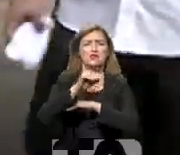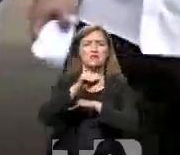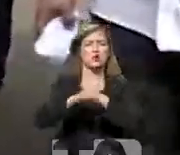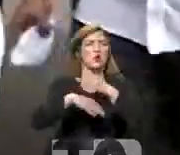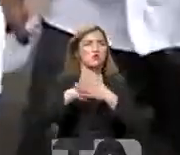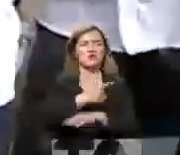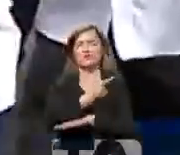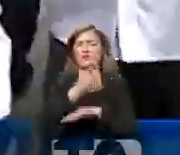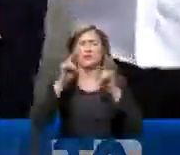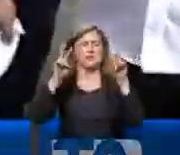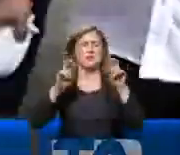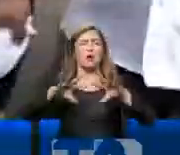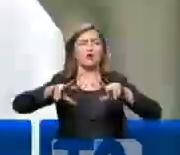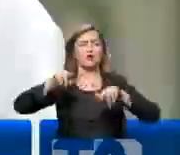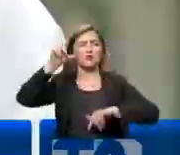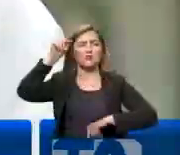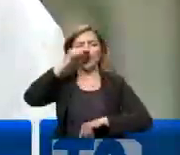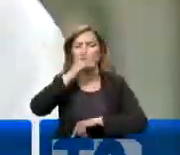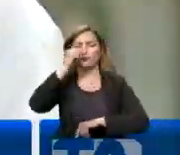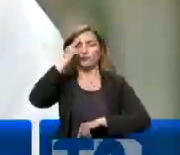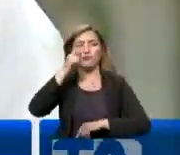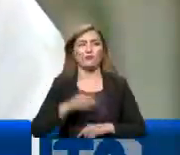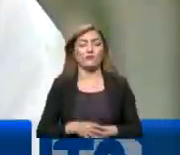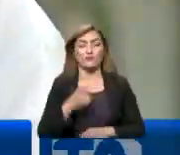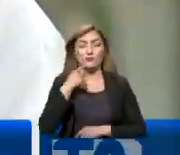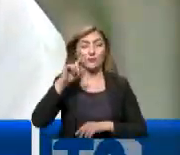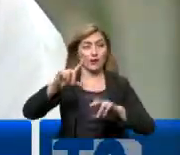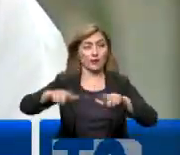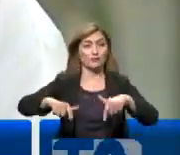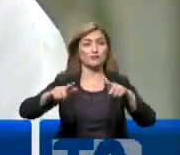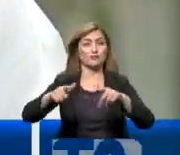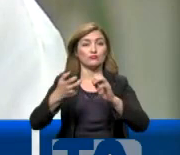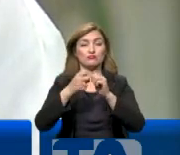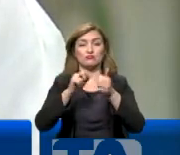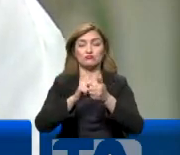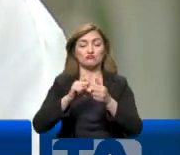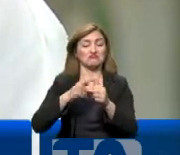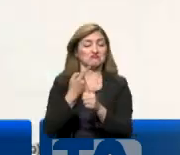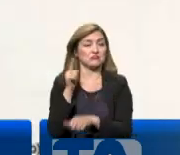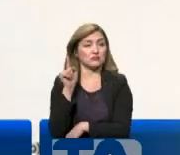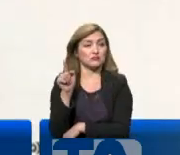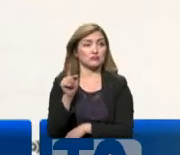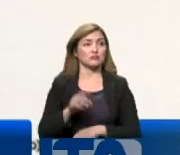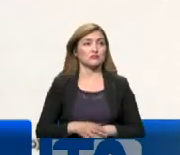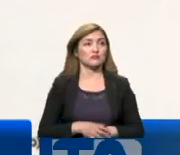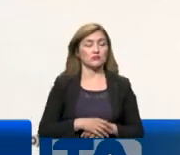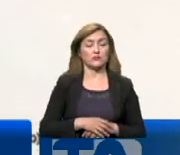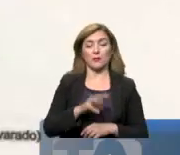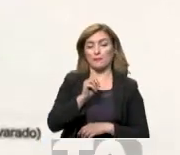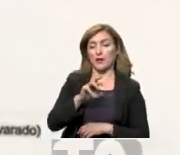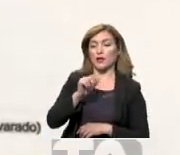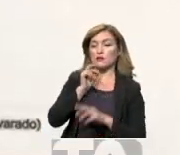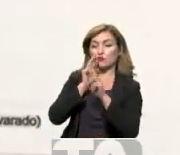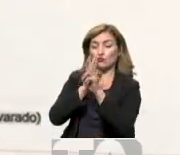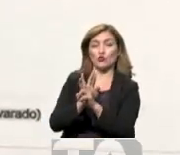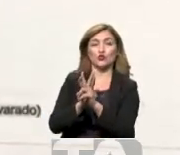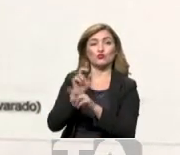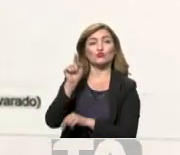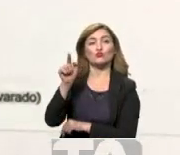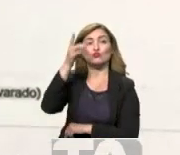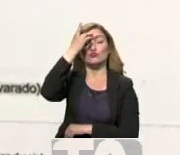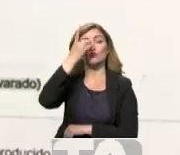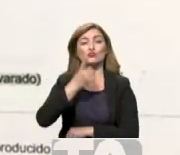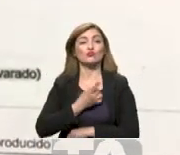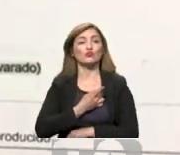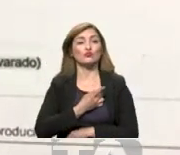El exmandatario no duda en señalar a Lenín Moreno como el origen de sus dificultades. Mera le responde. Y a tu brillante